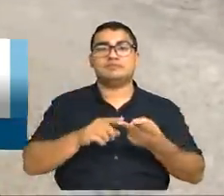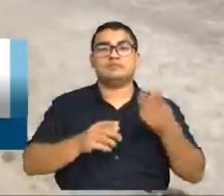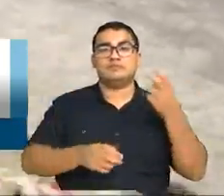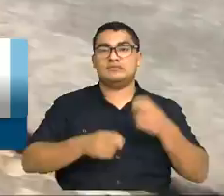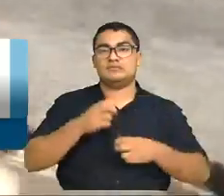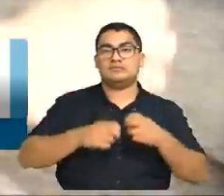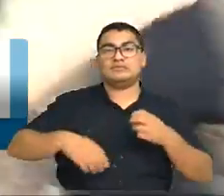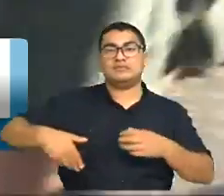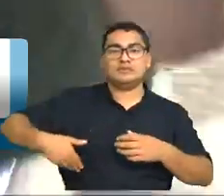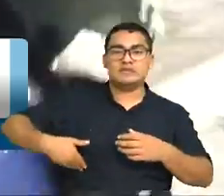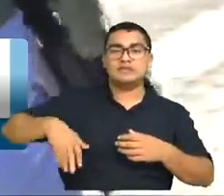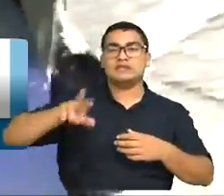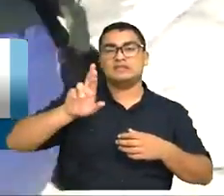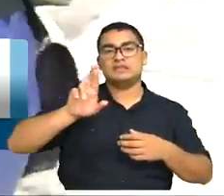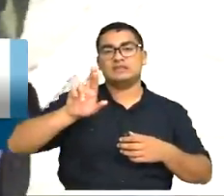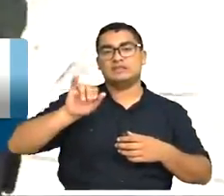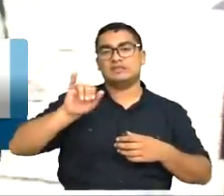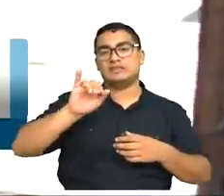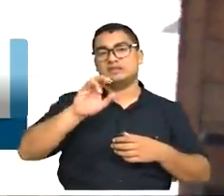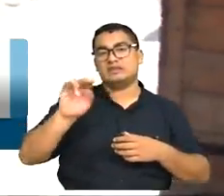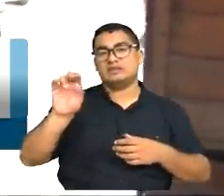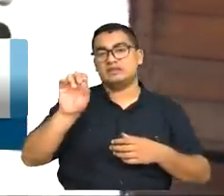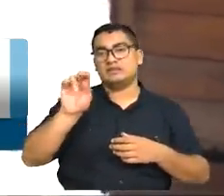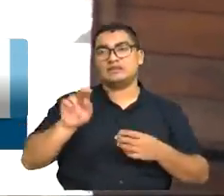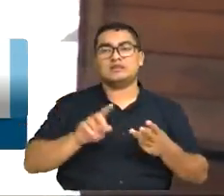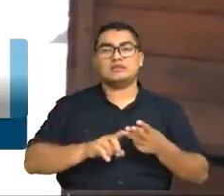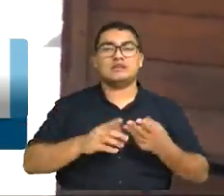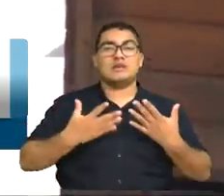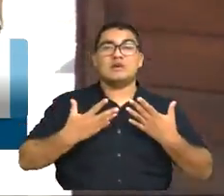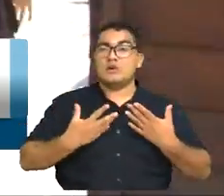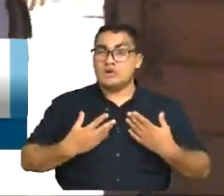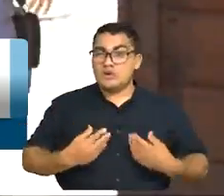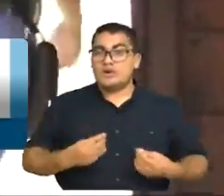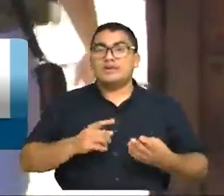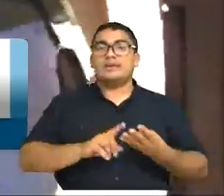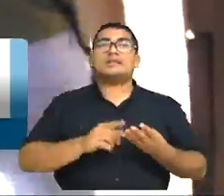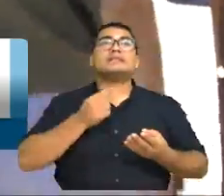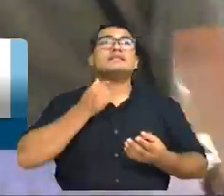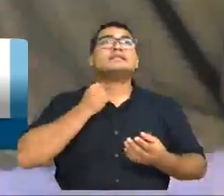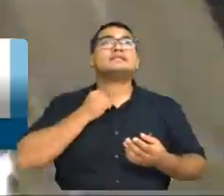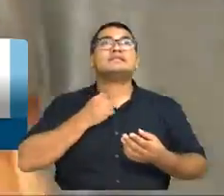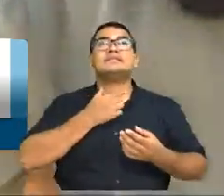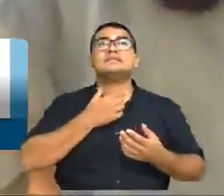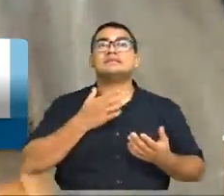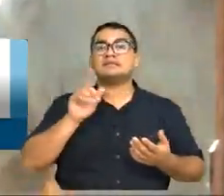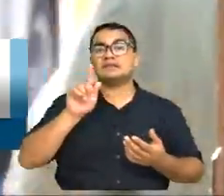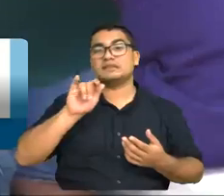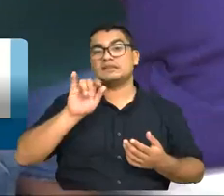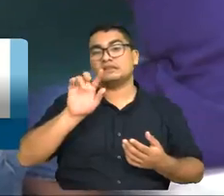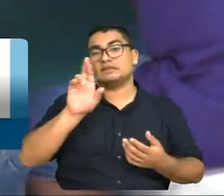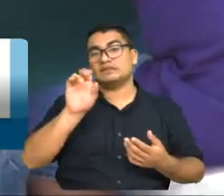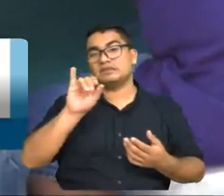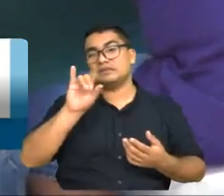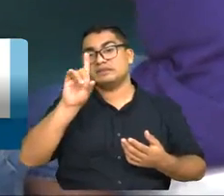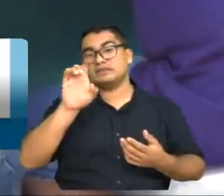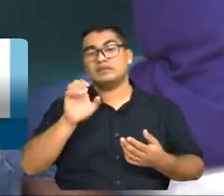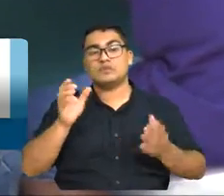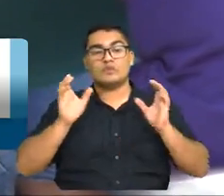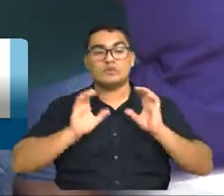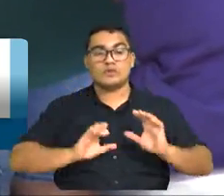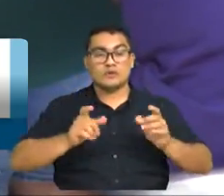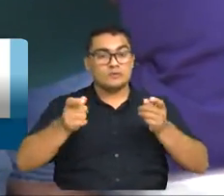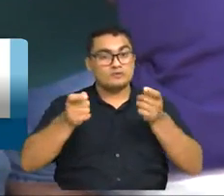renales, problemas, podemos tener hepáticos, pulmonares, hasta de tiroides, que son centros que regulan la temperatura del